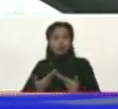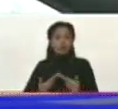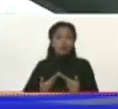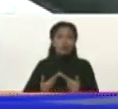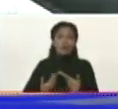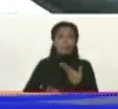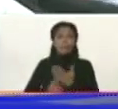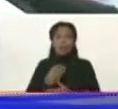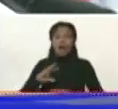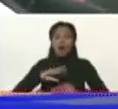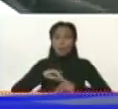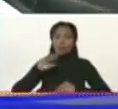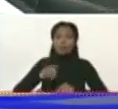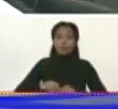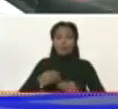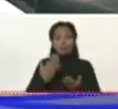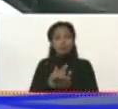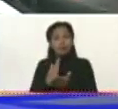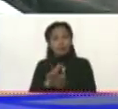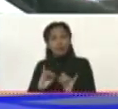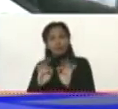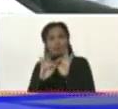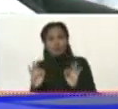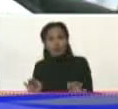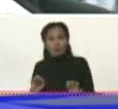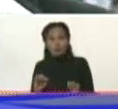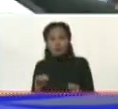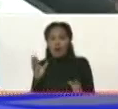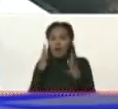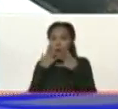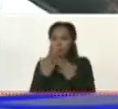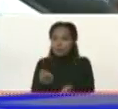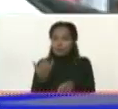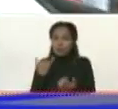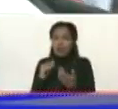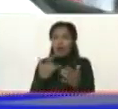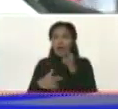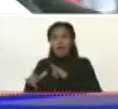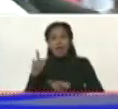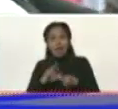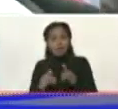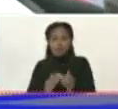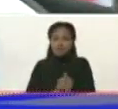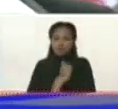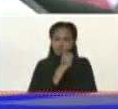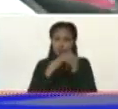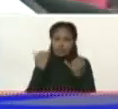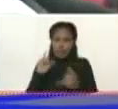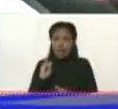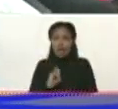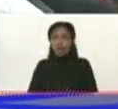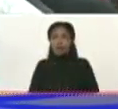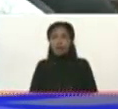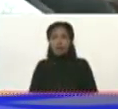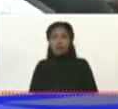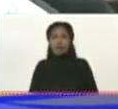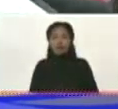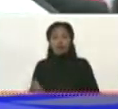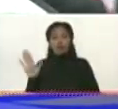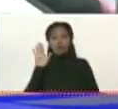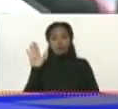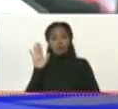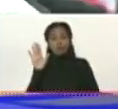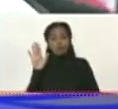además por asumir, como siempre, con esa comprensión, con ese amor y con ese liderazgo, los compromisos